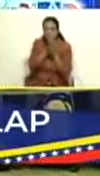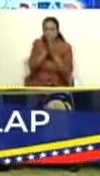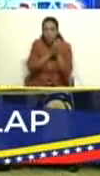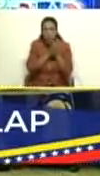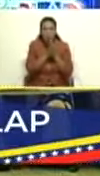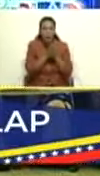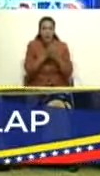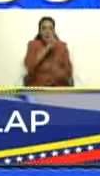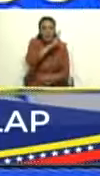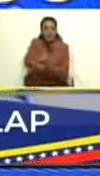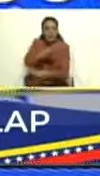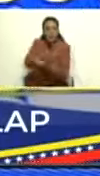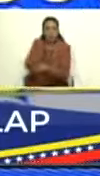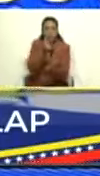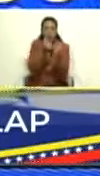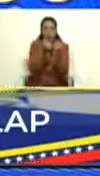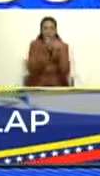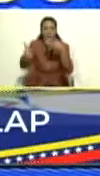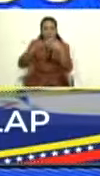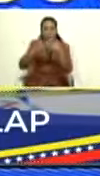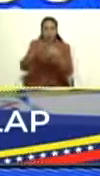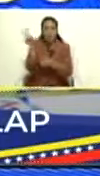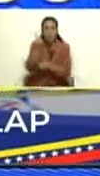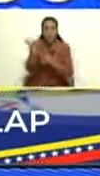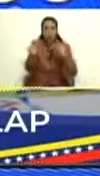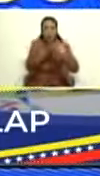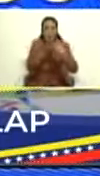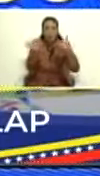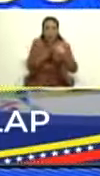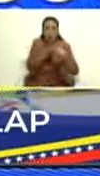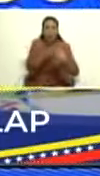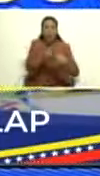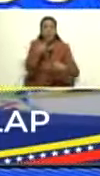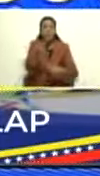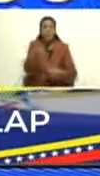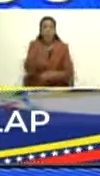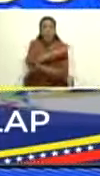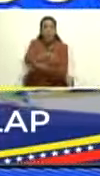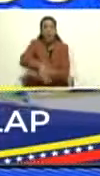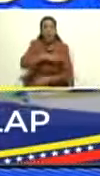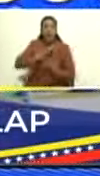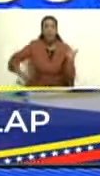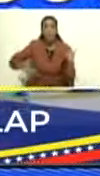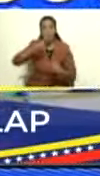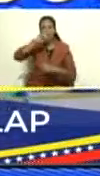¿Pedir sanciones económicas? ¿Decir que derrocaban a Maduro?